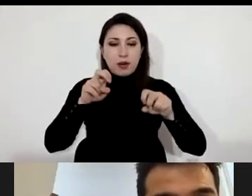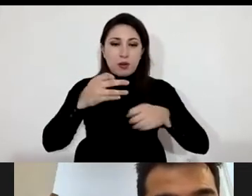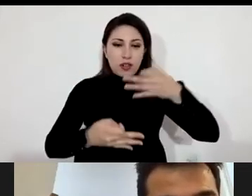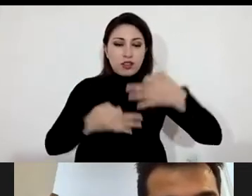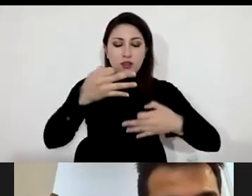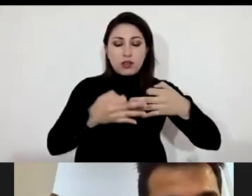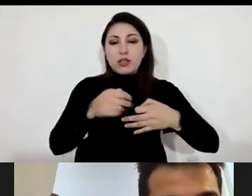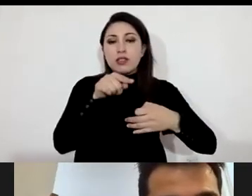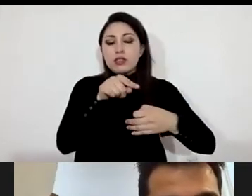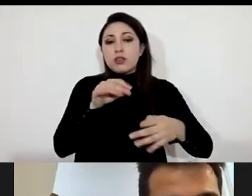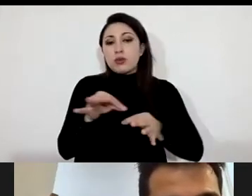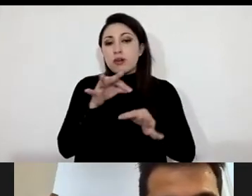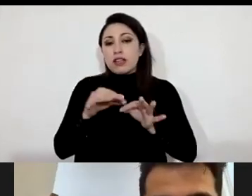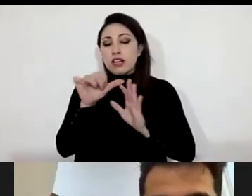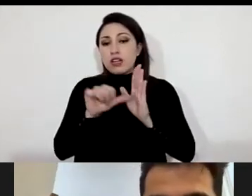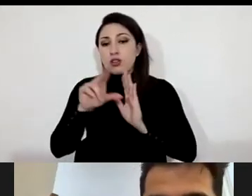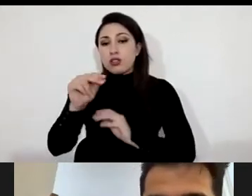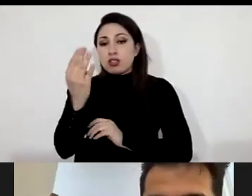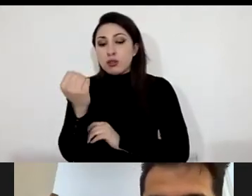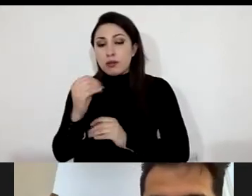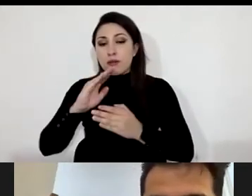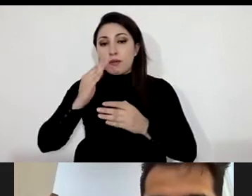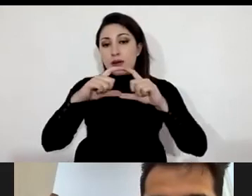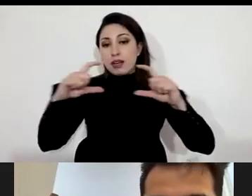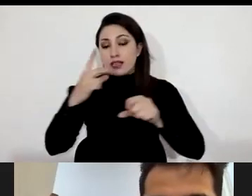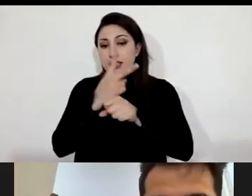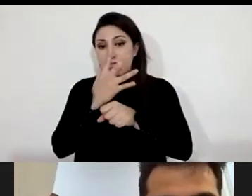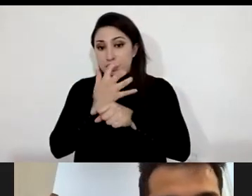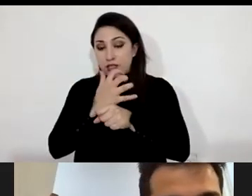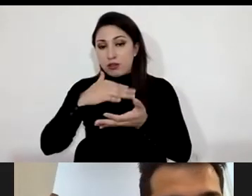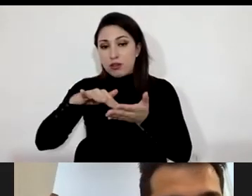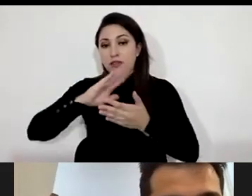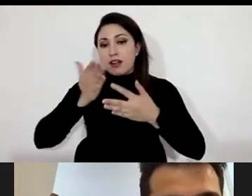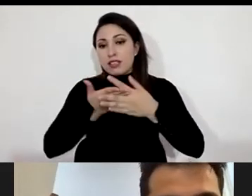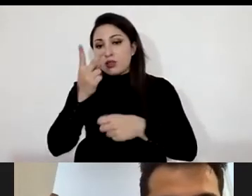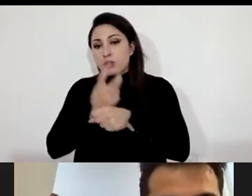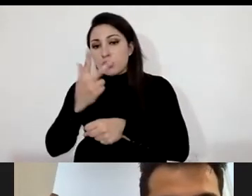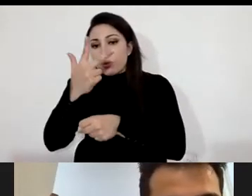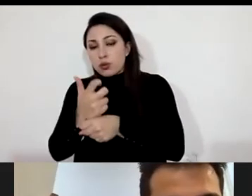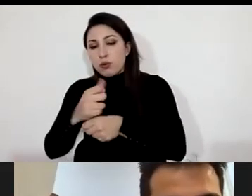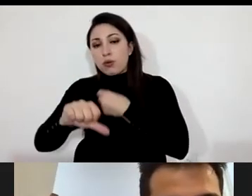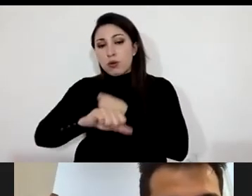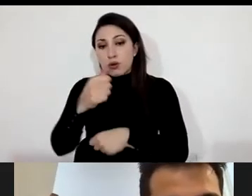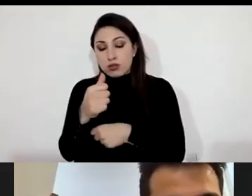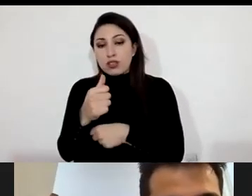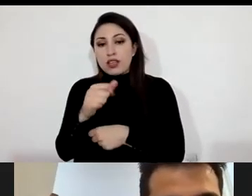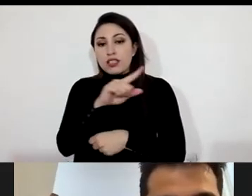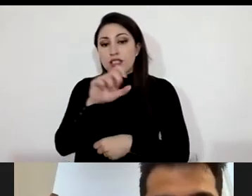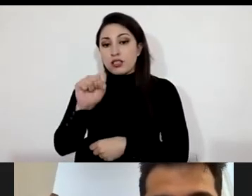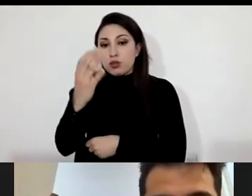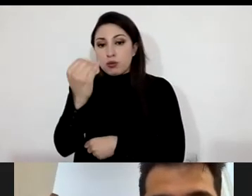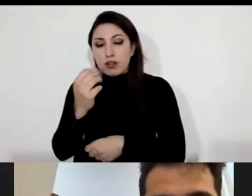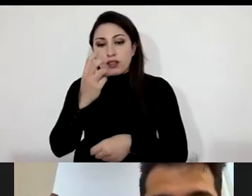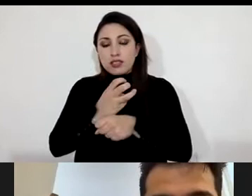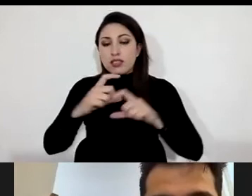dispuesto en los artículos 89, párrafo quinto, 90, fracción segunda, octava y doceava, 169, tercer